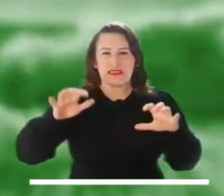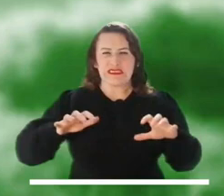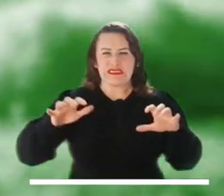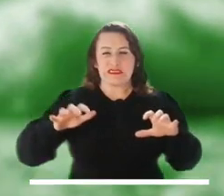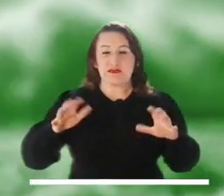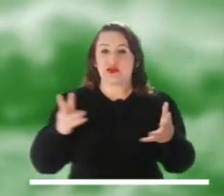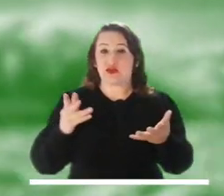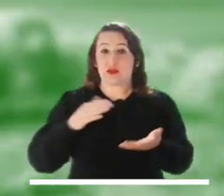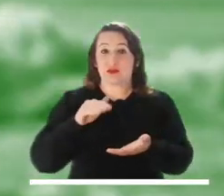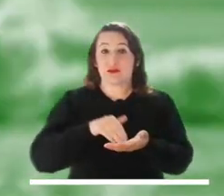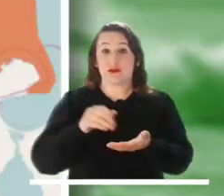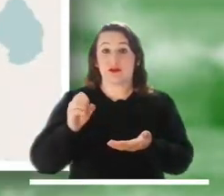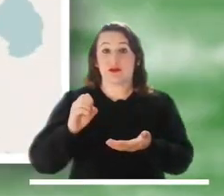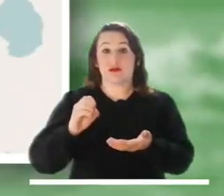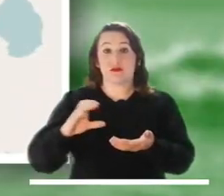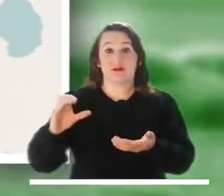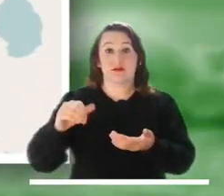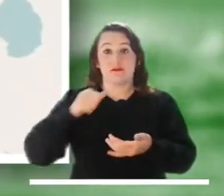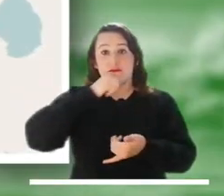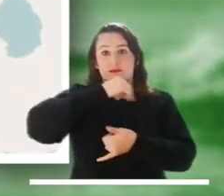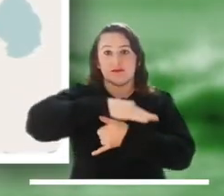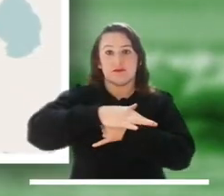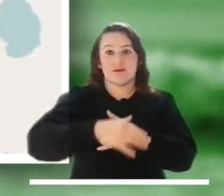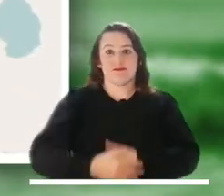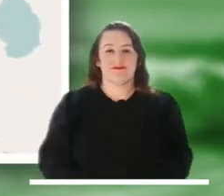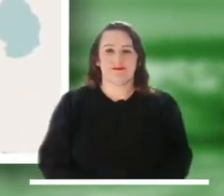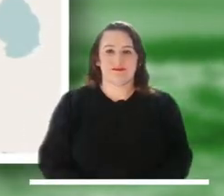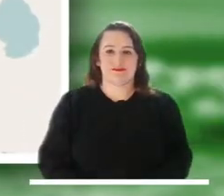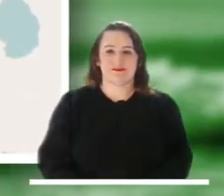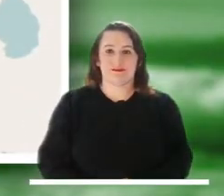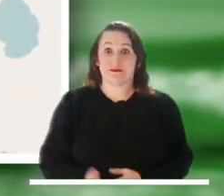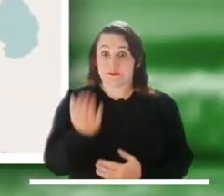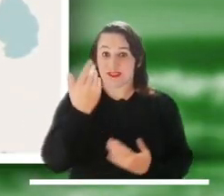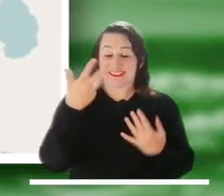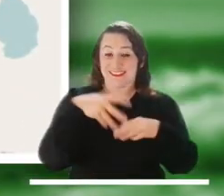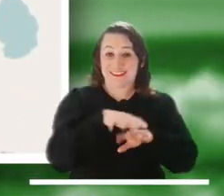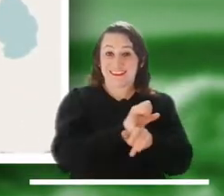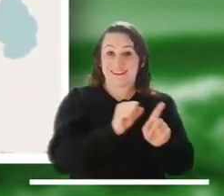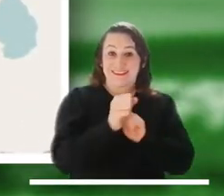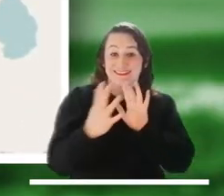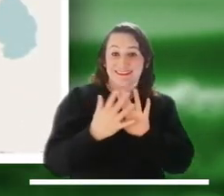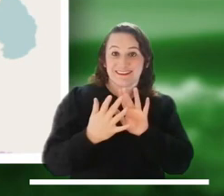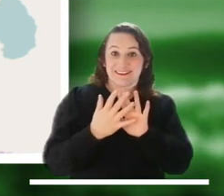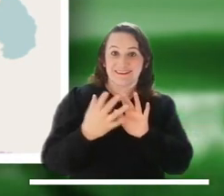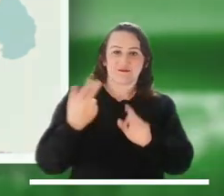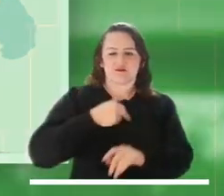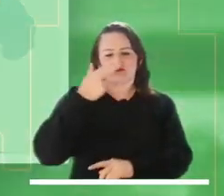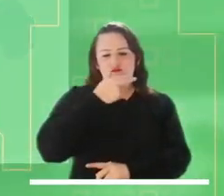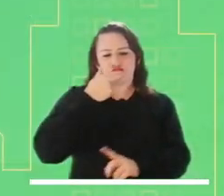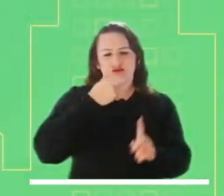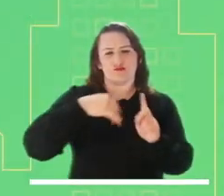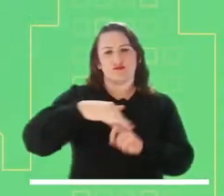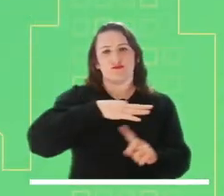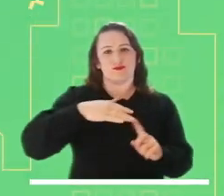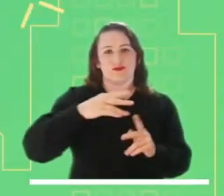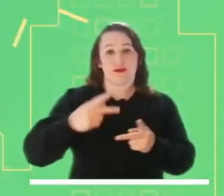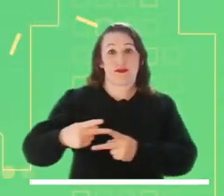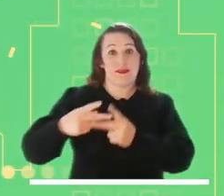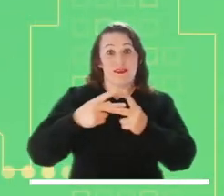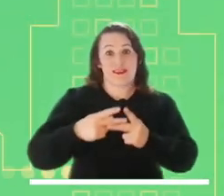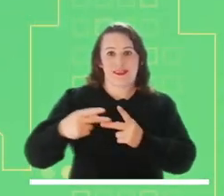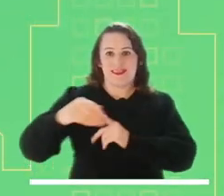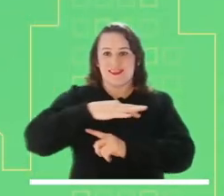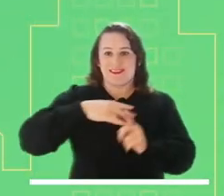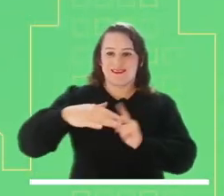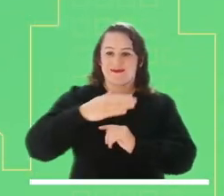Caquetá. Finalizamos con alerta naranja por tiempo lluvioso en el centro y occidente del Mar Caribe. Síguenos en nuestras